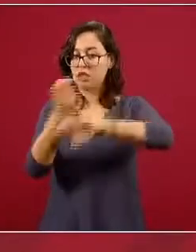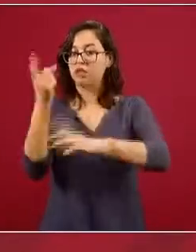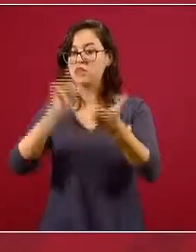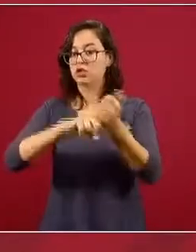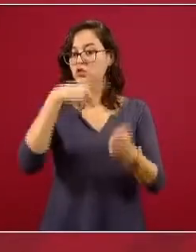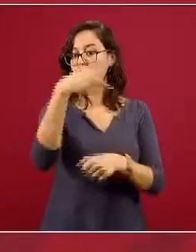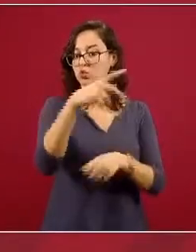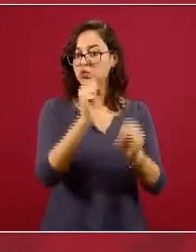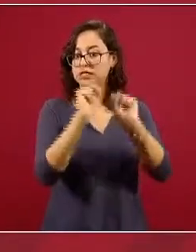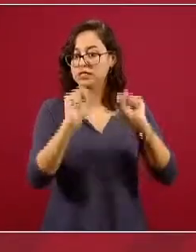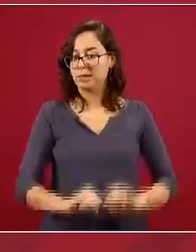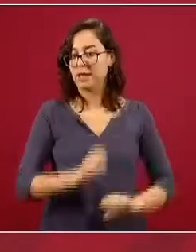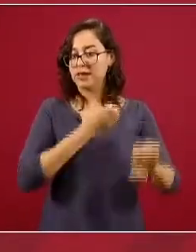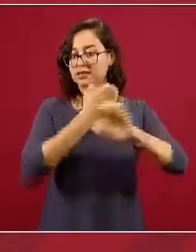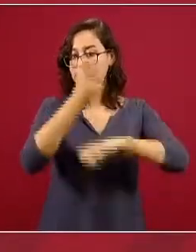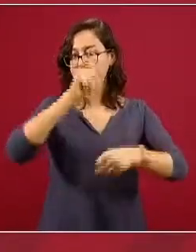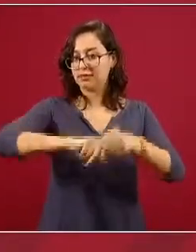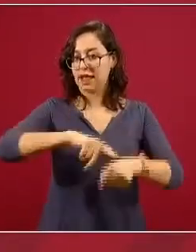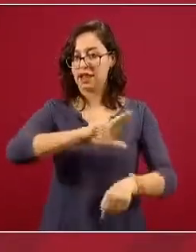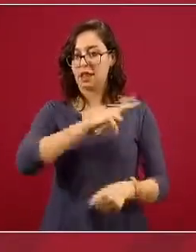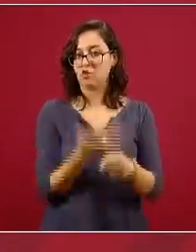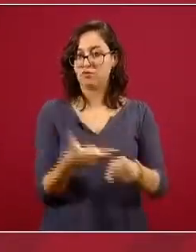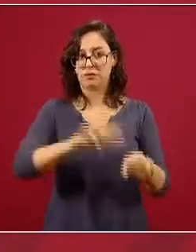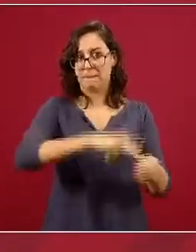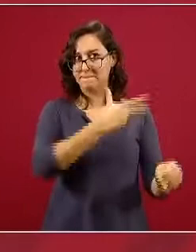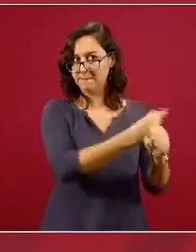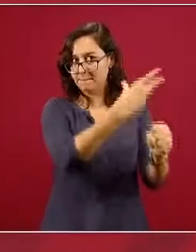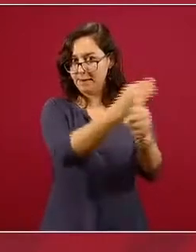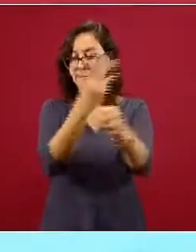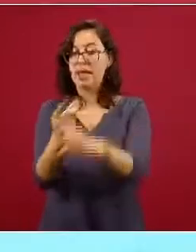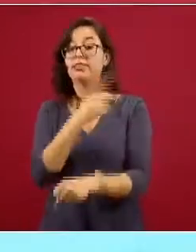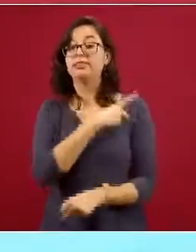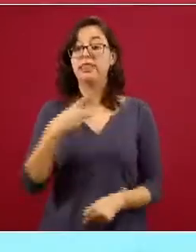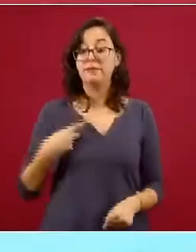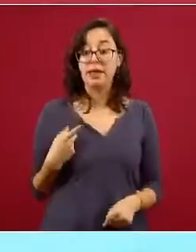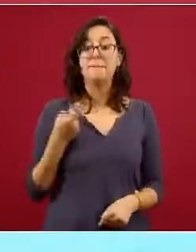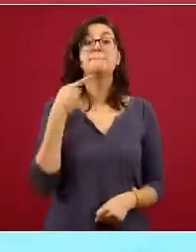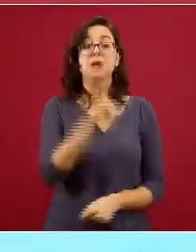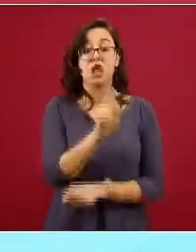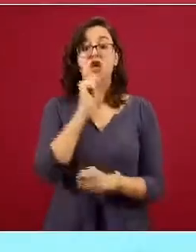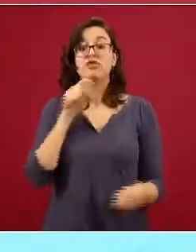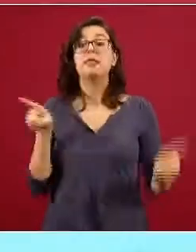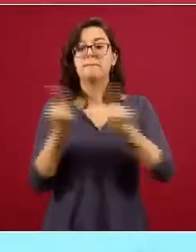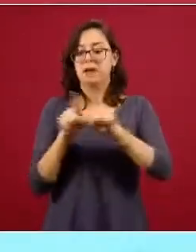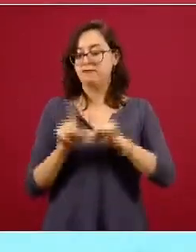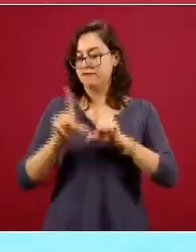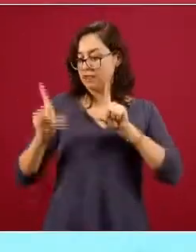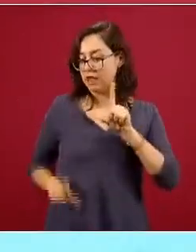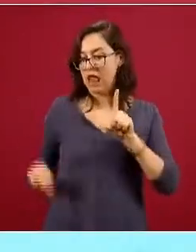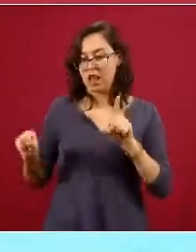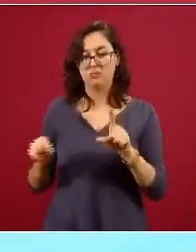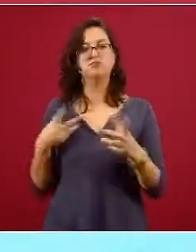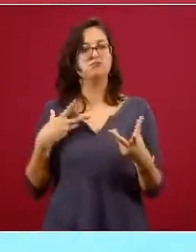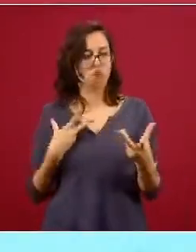sistemas locales de salud hacer reconversiones hospitalarias. Pero, desde luego, no hemos dejado a